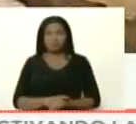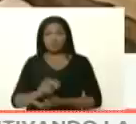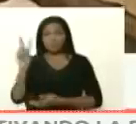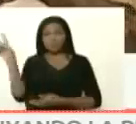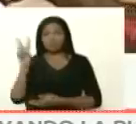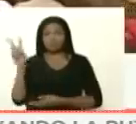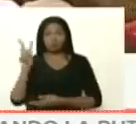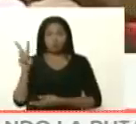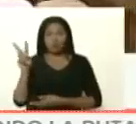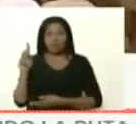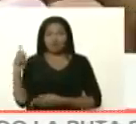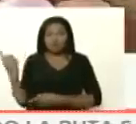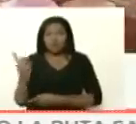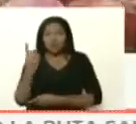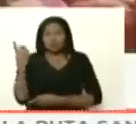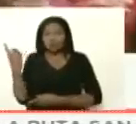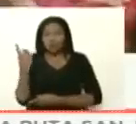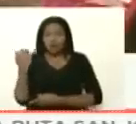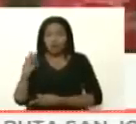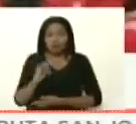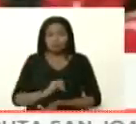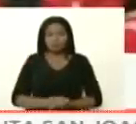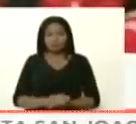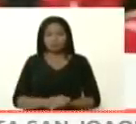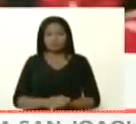Venezuela es única.